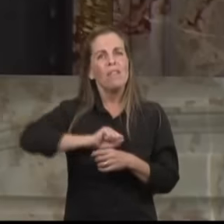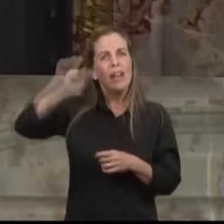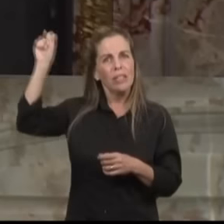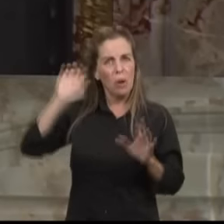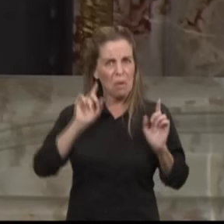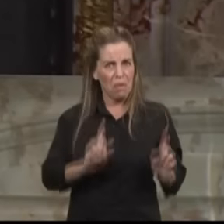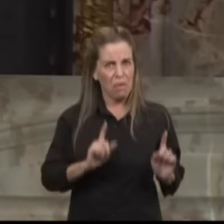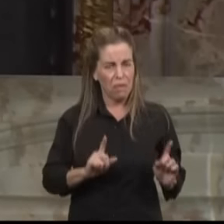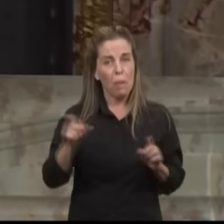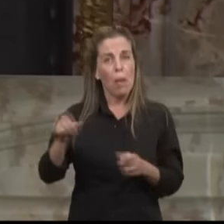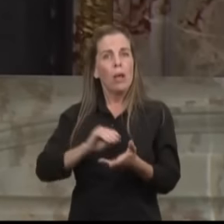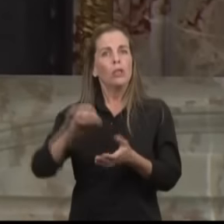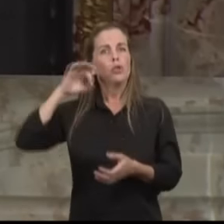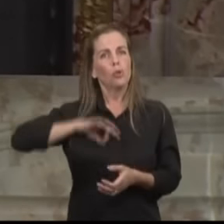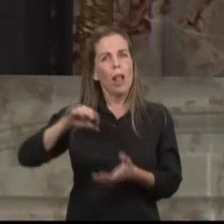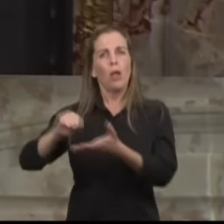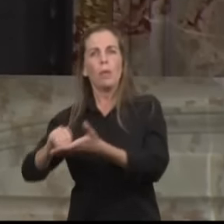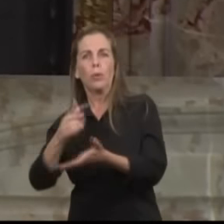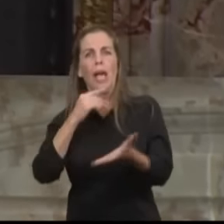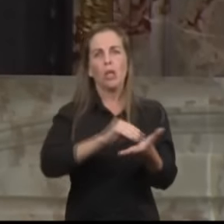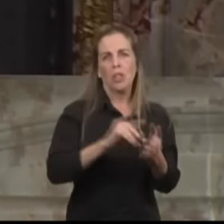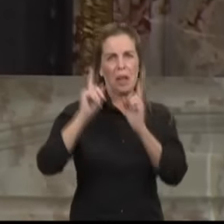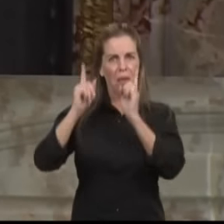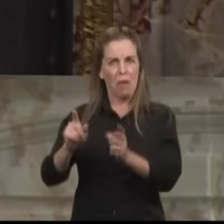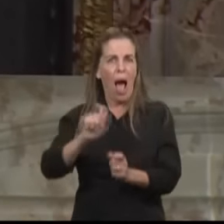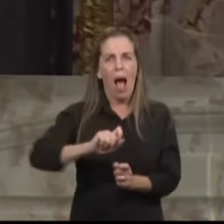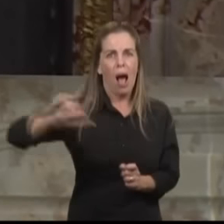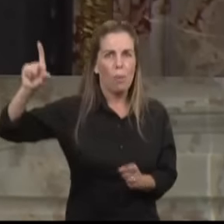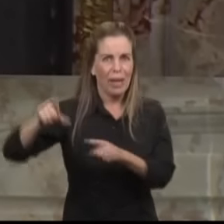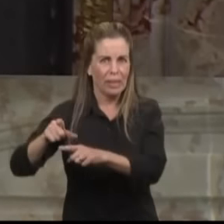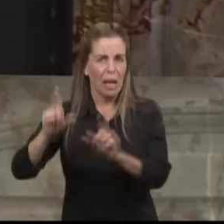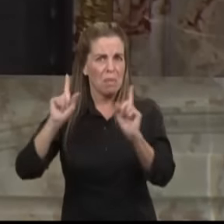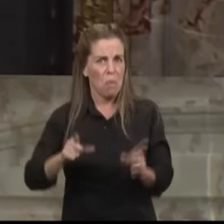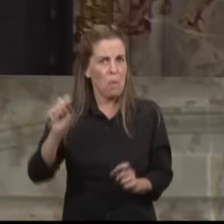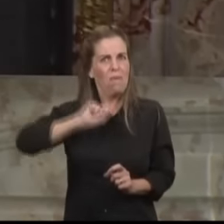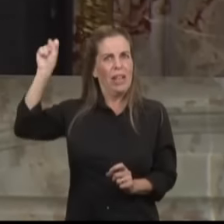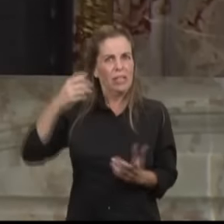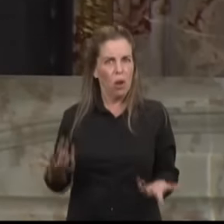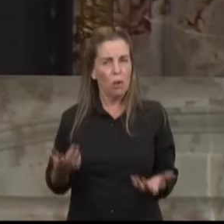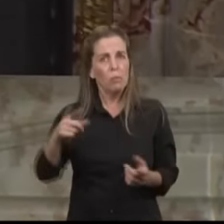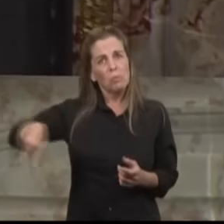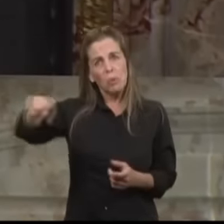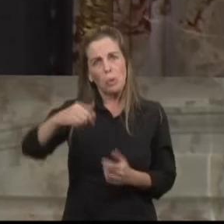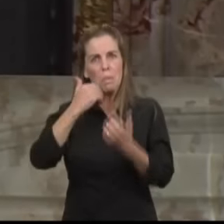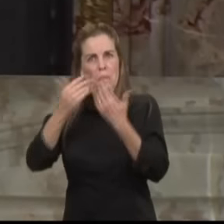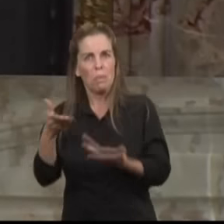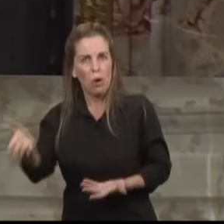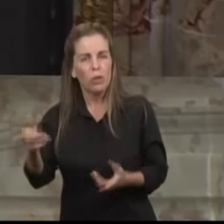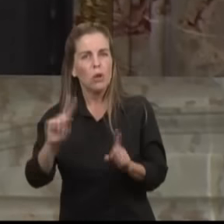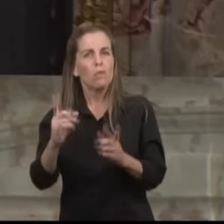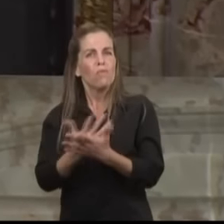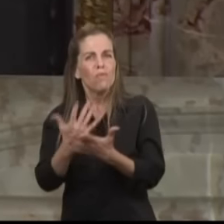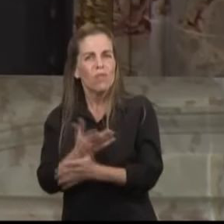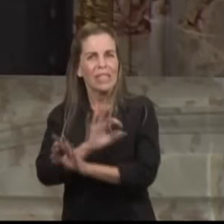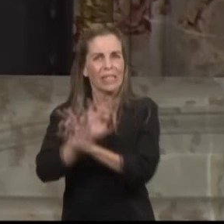diputados y senadores aumentan al ritmo de la inflación y no pierden poder adquisitivo, por lo cual no sufren en carne propia las